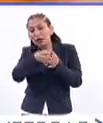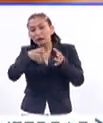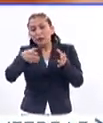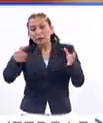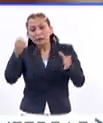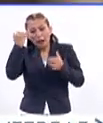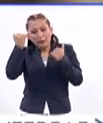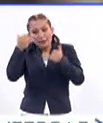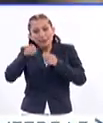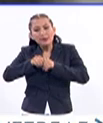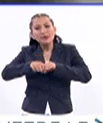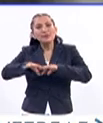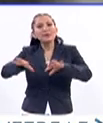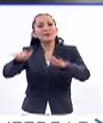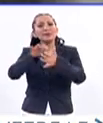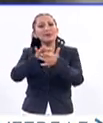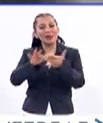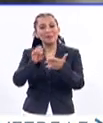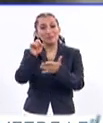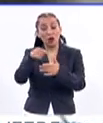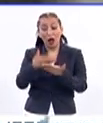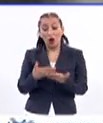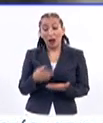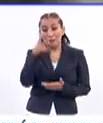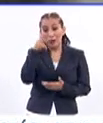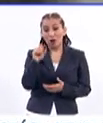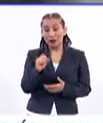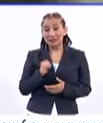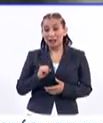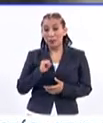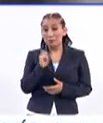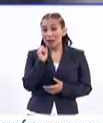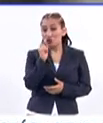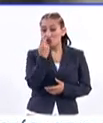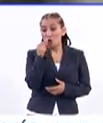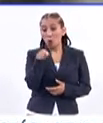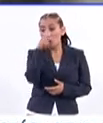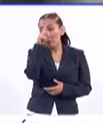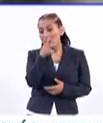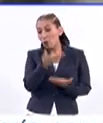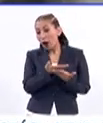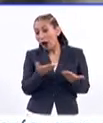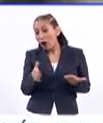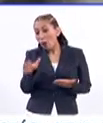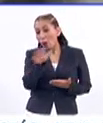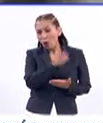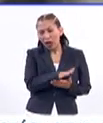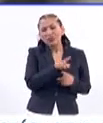ido estructurando, y hay que pensar justo en este México del siglo XXI como un México